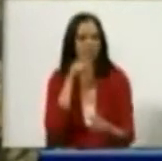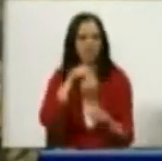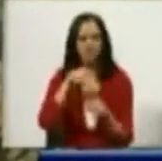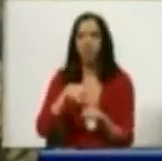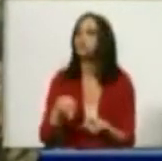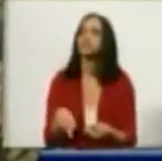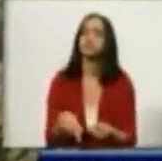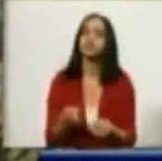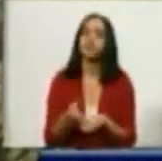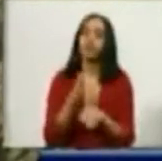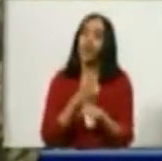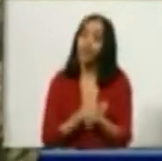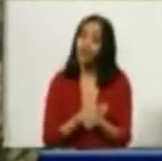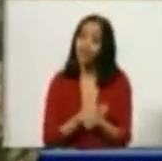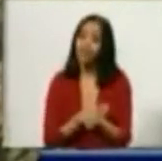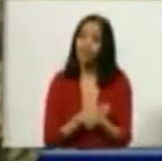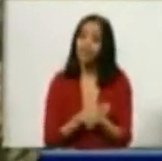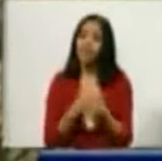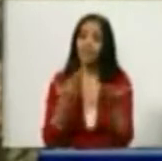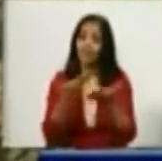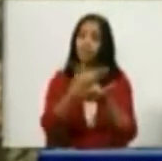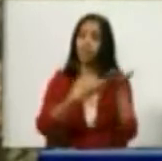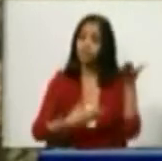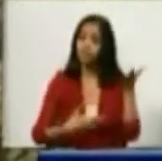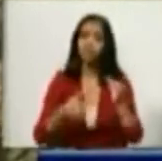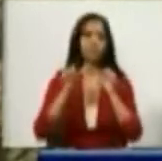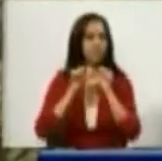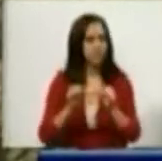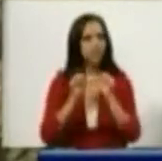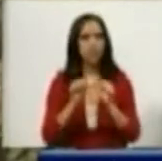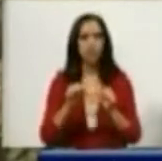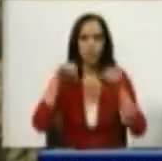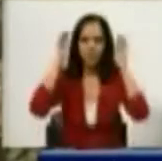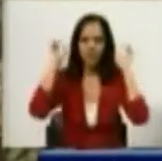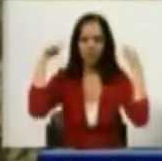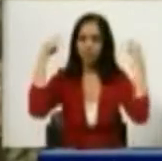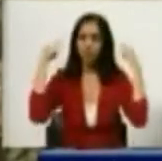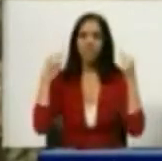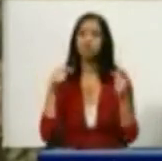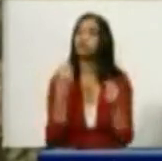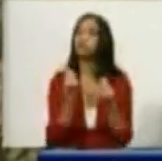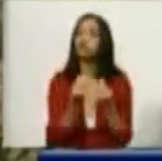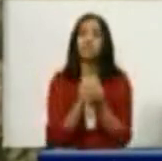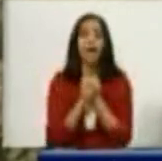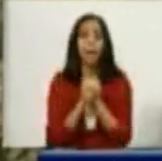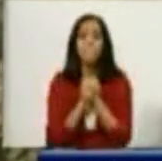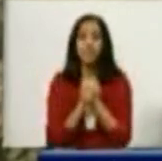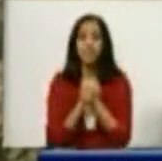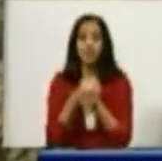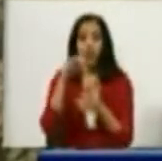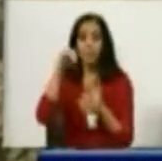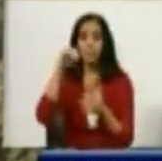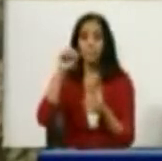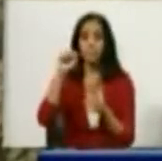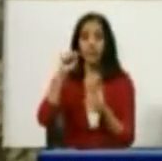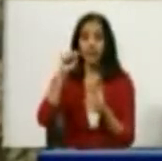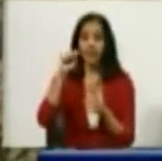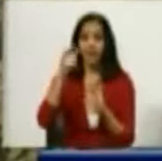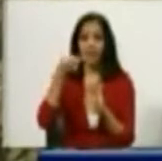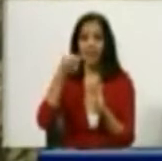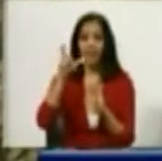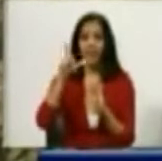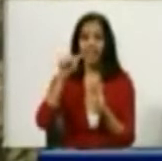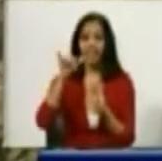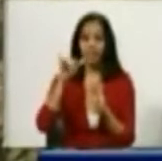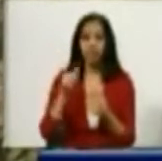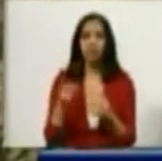estos hechos ante estos hechos muy seguidos de María La loca su muy amiga Magaly meda preocupada le busca